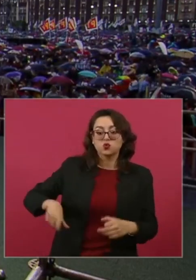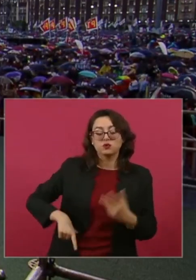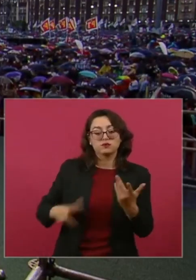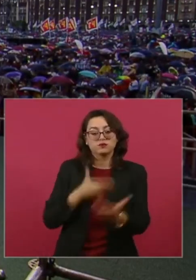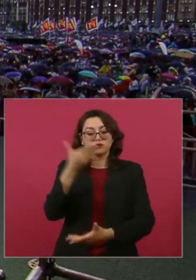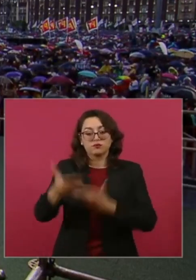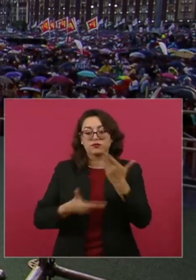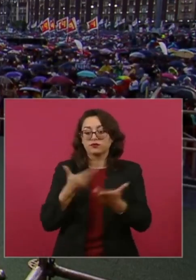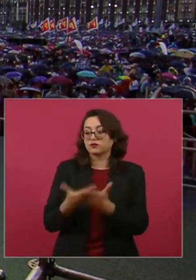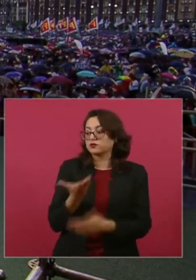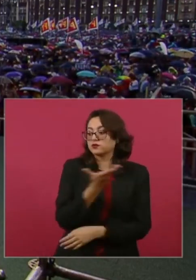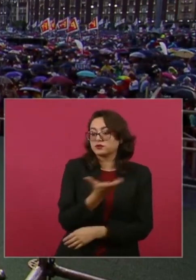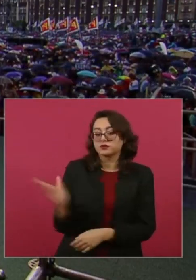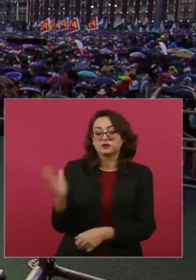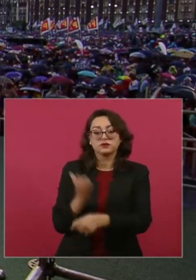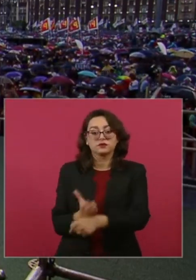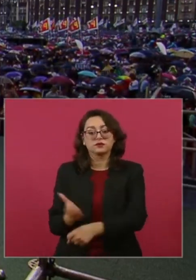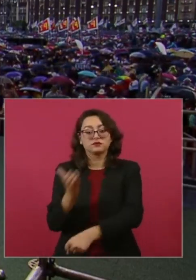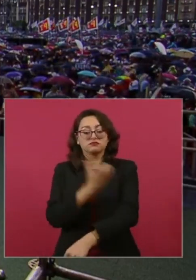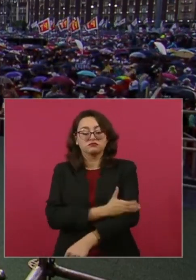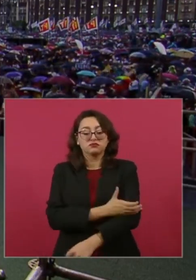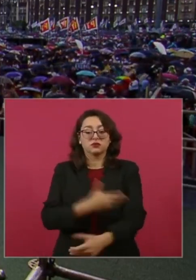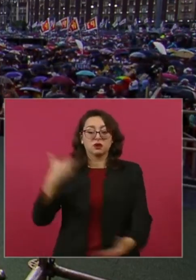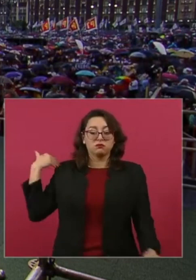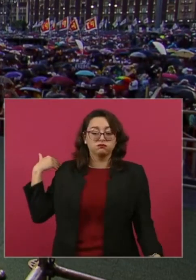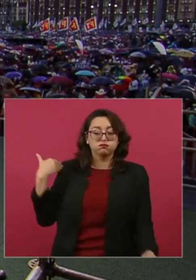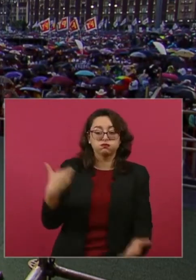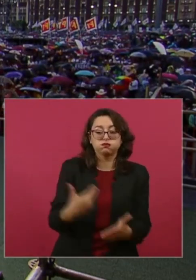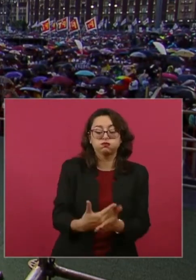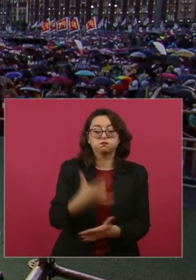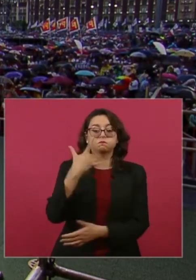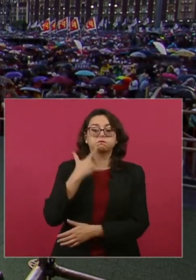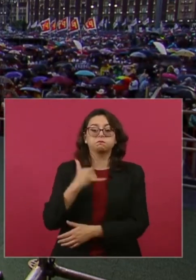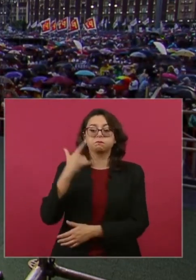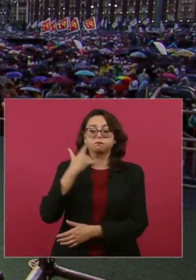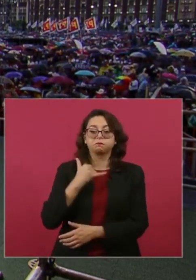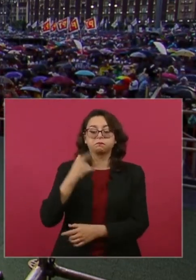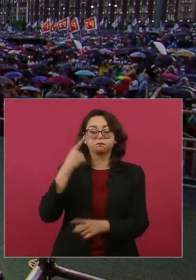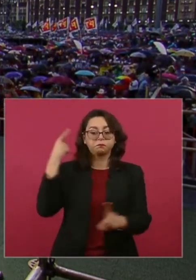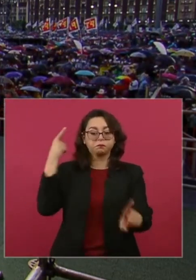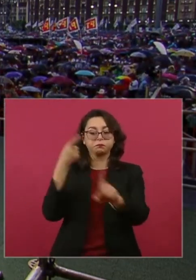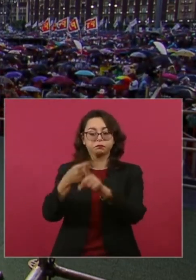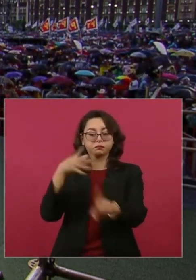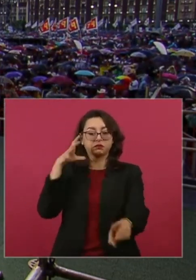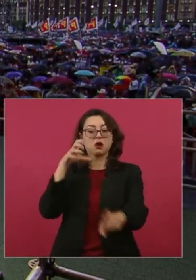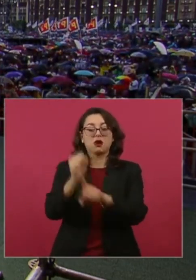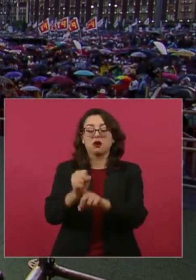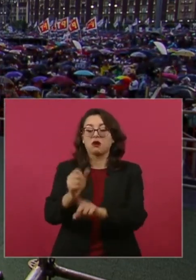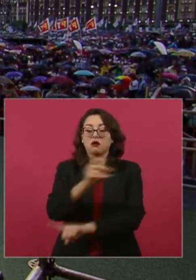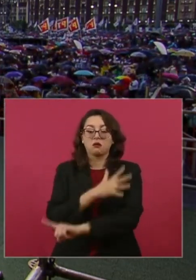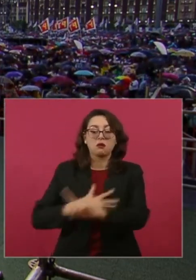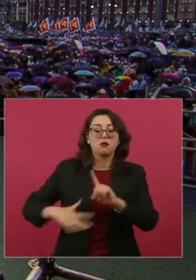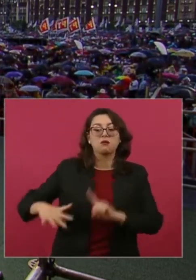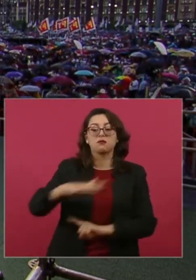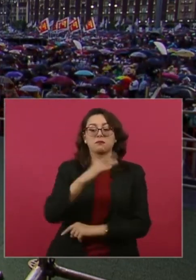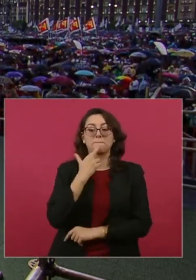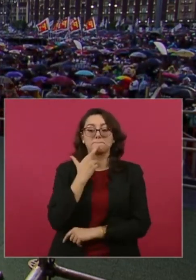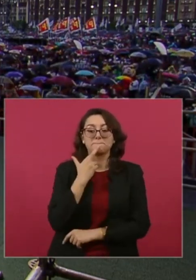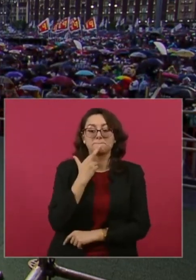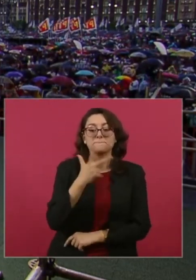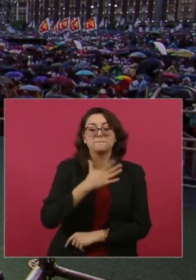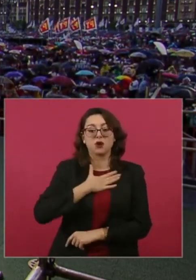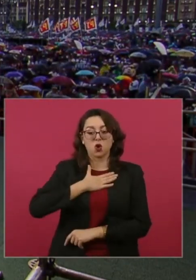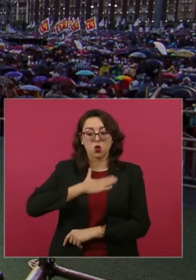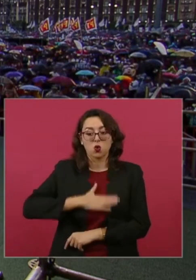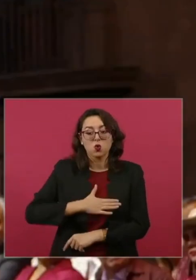acompañado all of the public en esta servants travesía that have para lograr been una, with me una sociedad this mejor, journey to más justa,